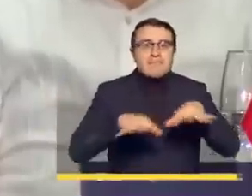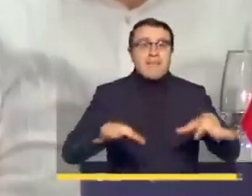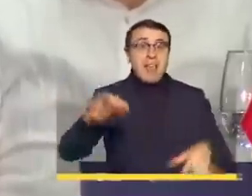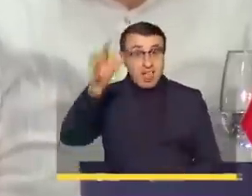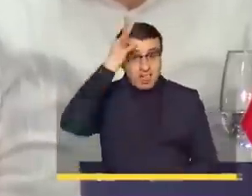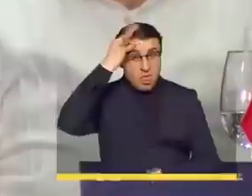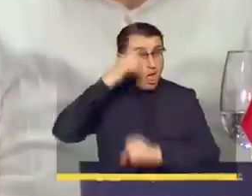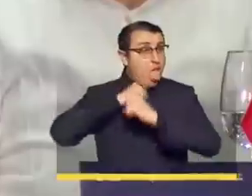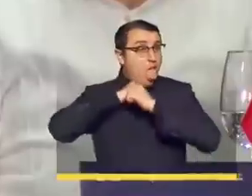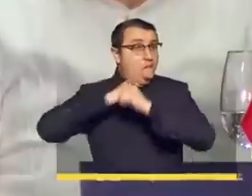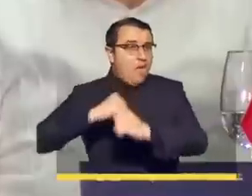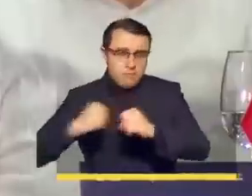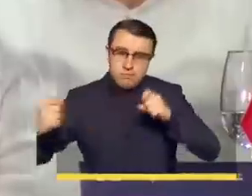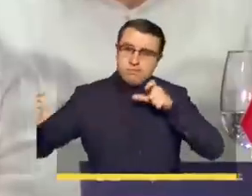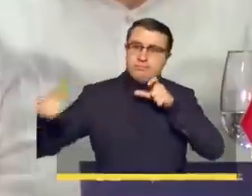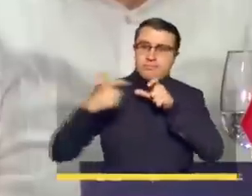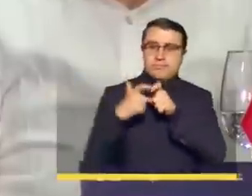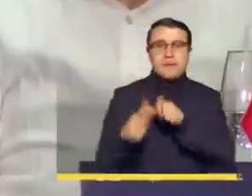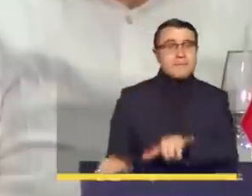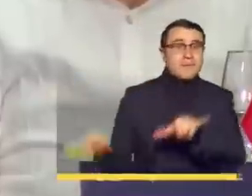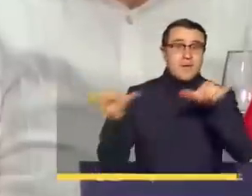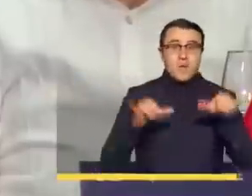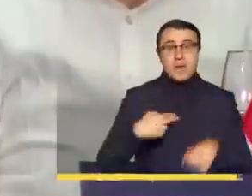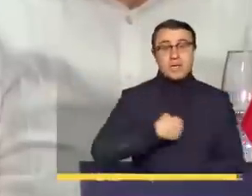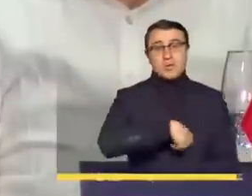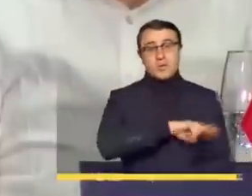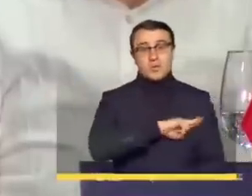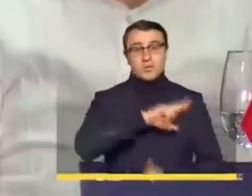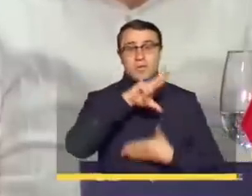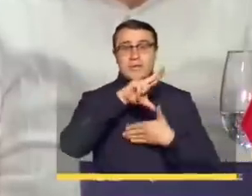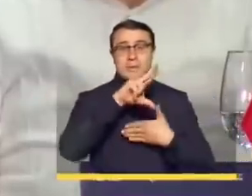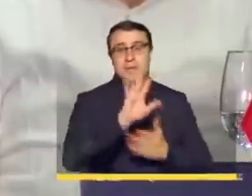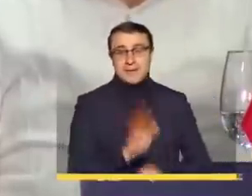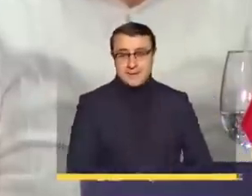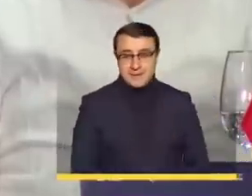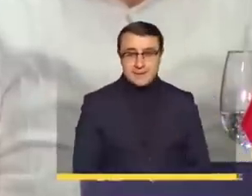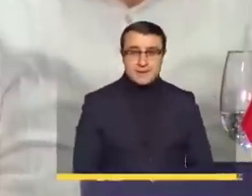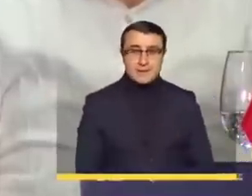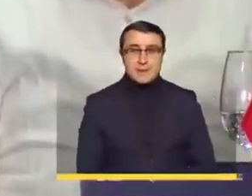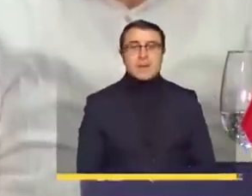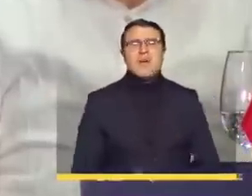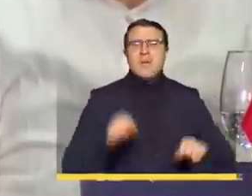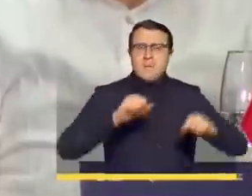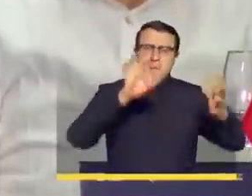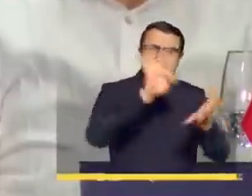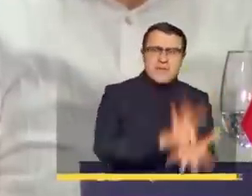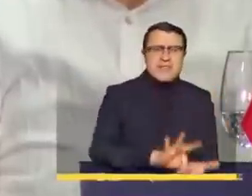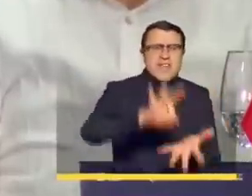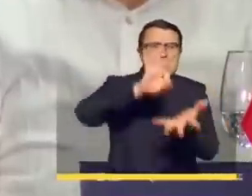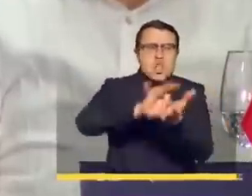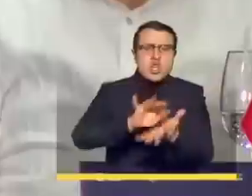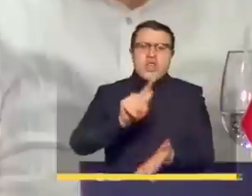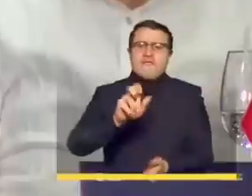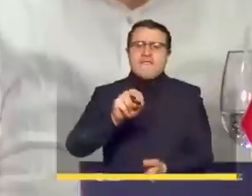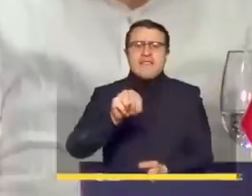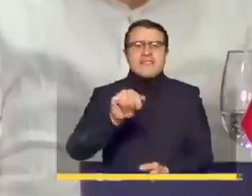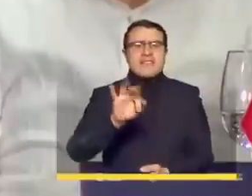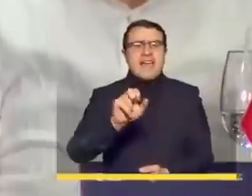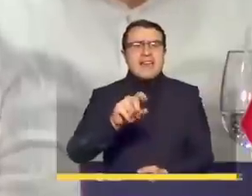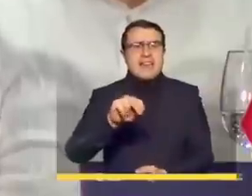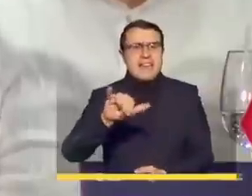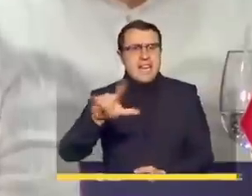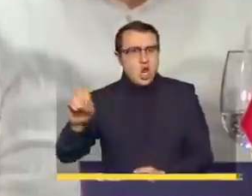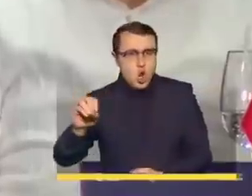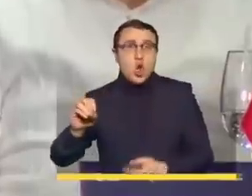la demanda. Y lo mismo nosotros, los latinoamericanos. Puede haber las toneladas de fentanilo que haya,